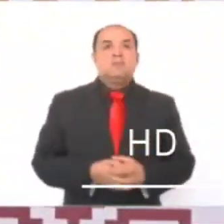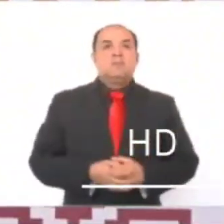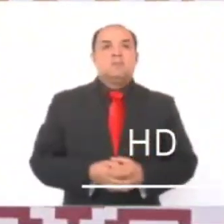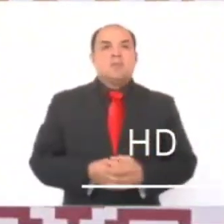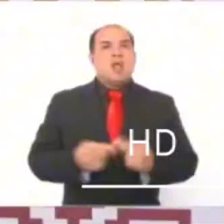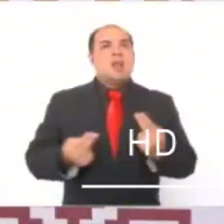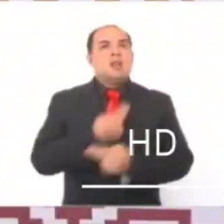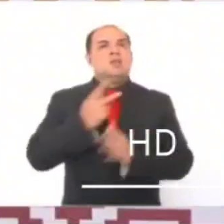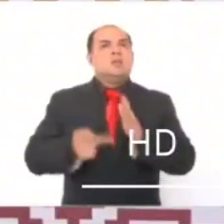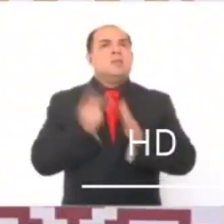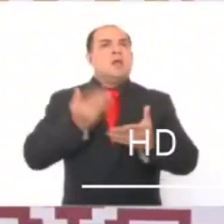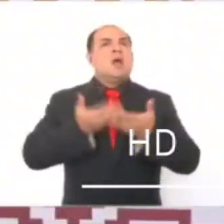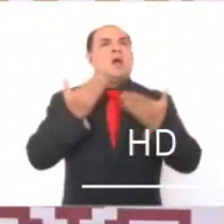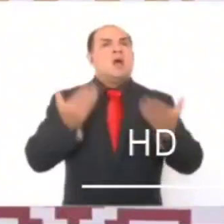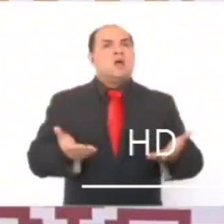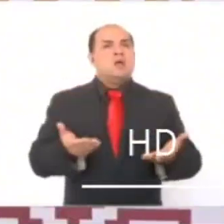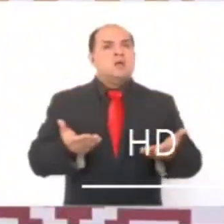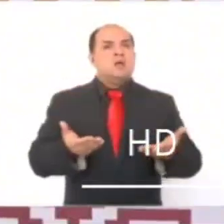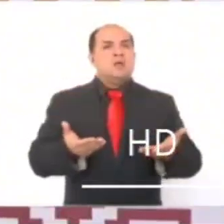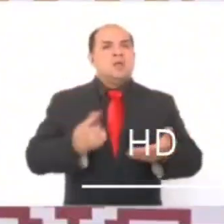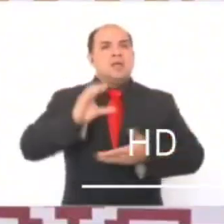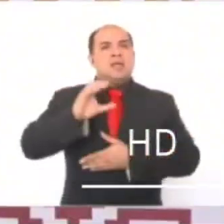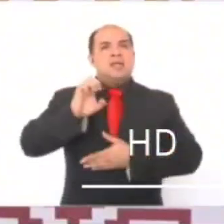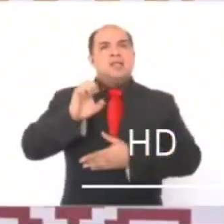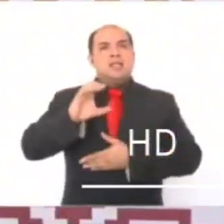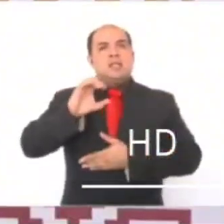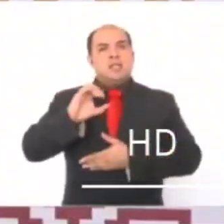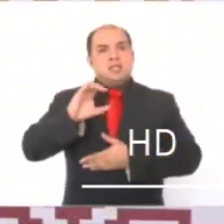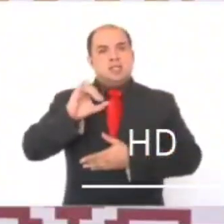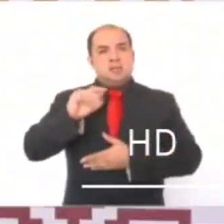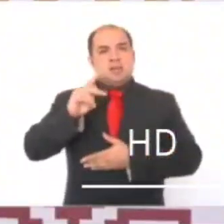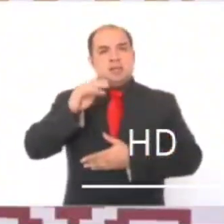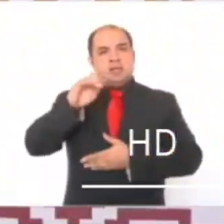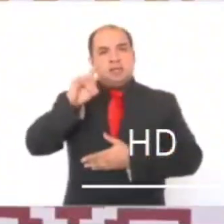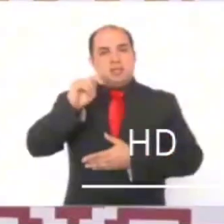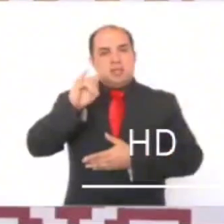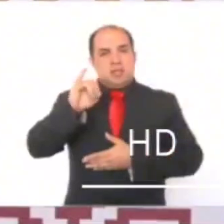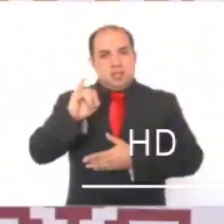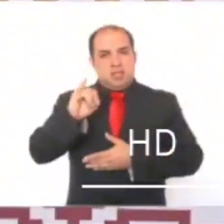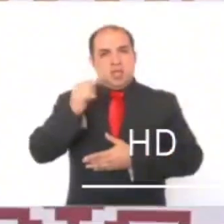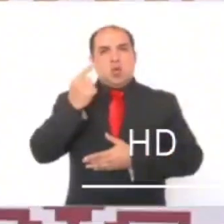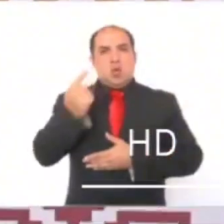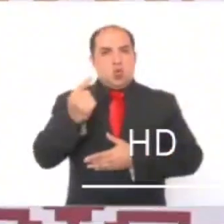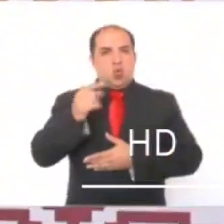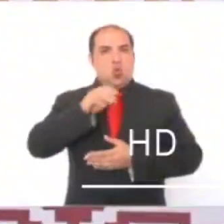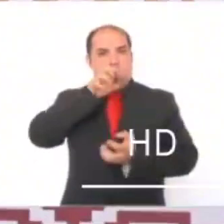Volver a nacer ahora en Cecipactli, uno cocodrilo.